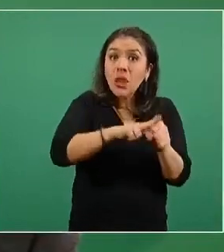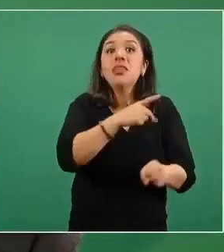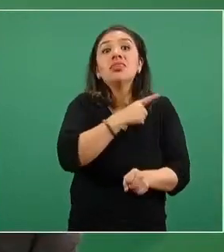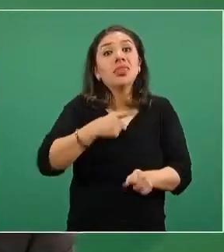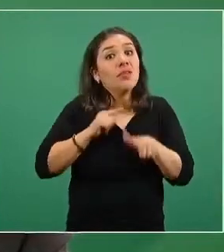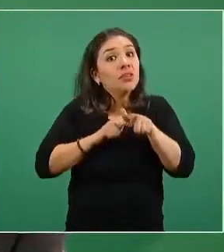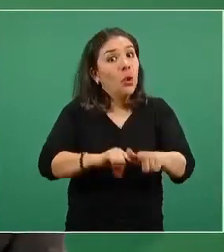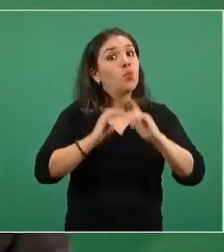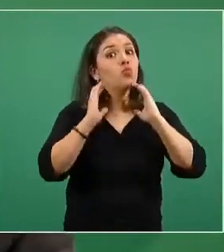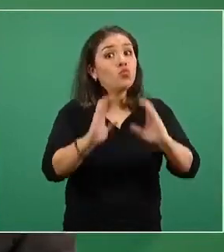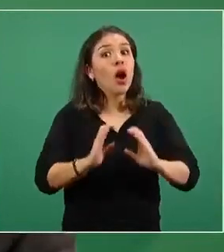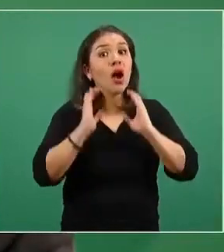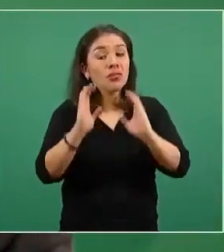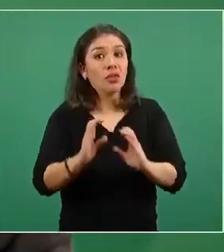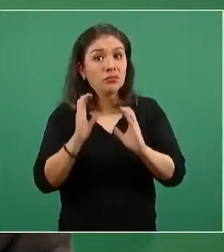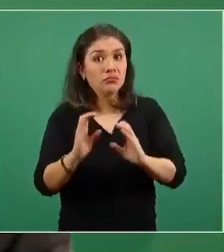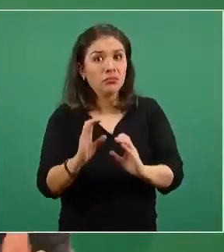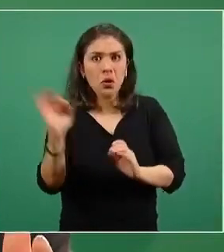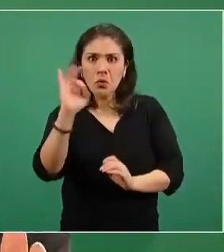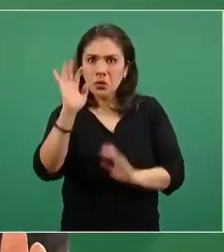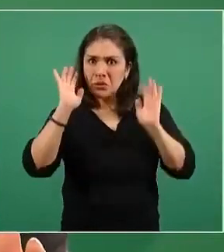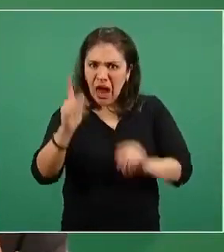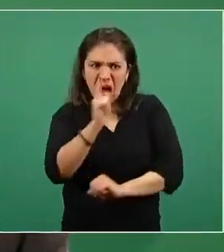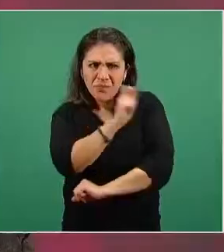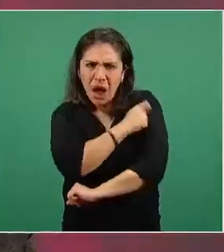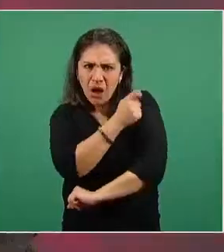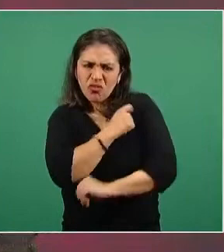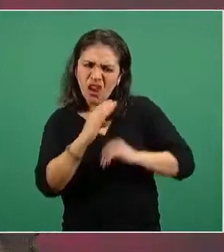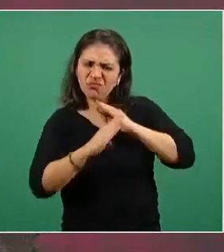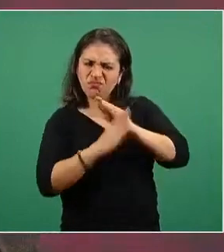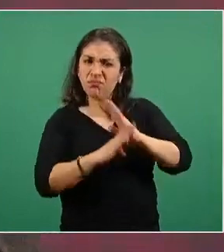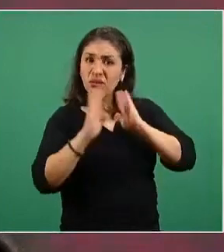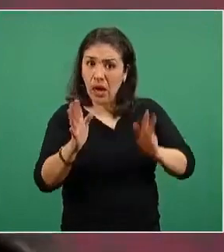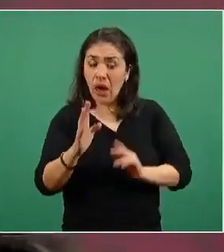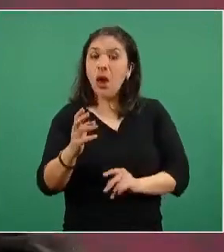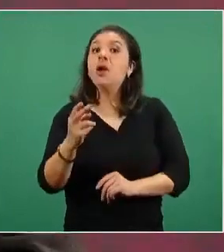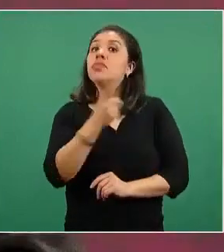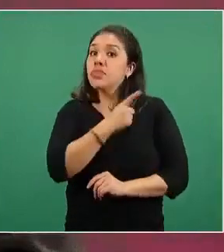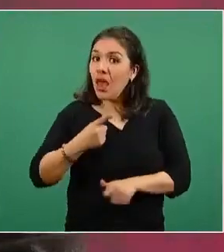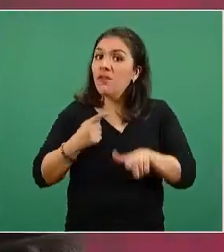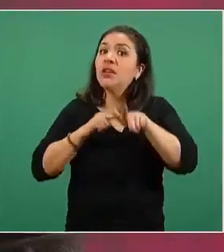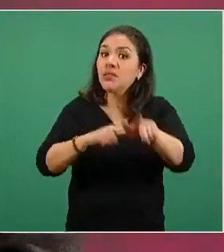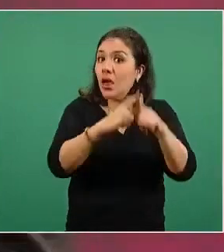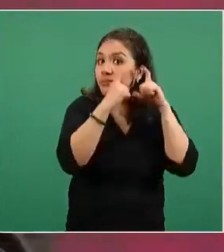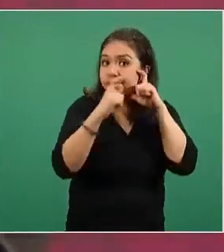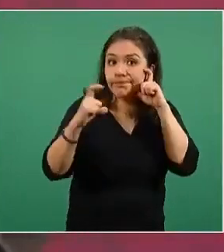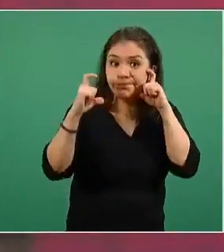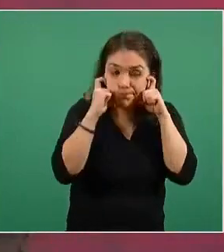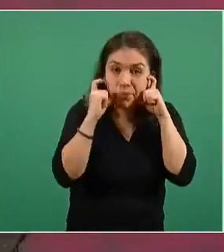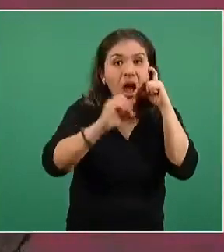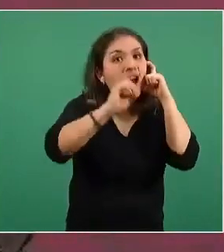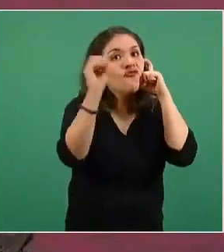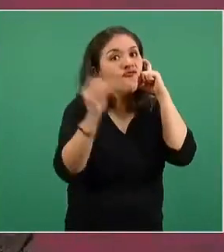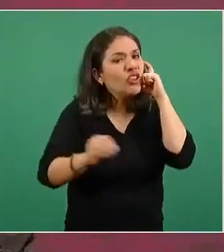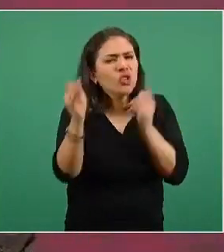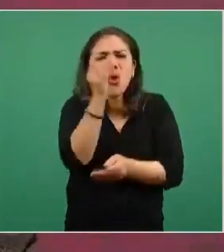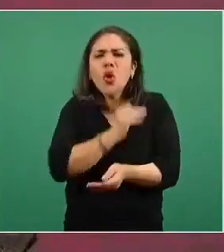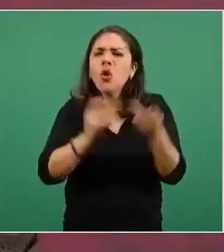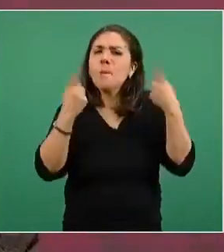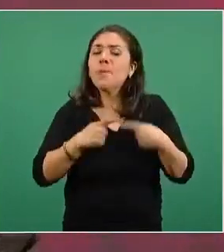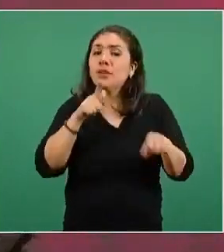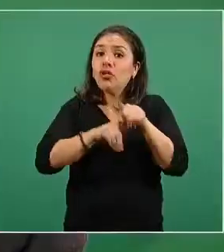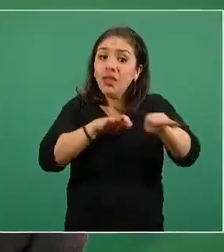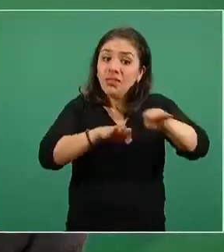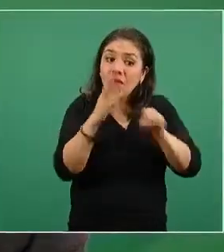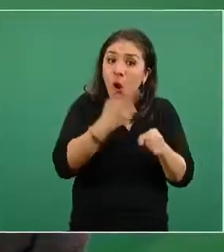medidas de protección aun cuando hayan desarrollado inmunidad. Por ejemplo, el uso de cubrebocas de alta eficiencia. Todo personal clínico